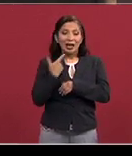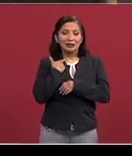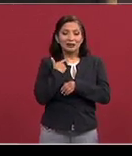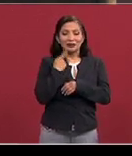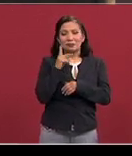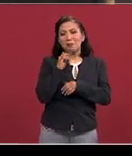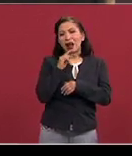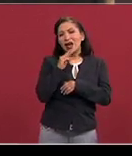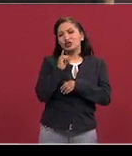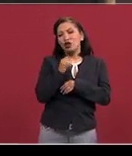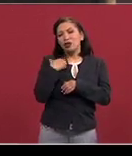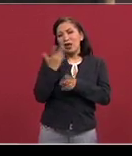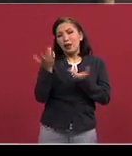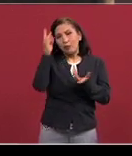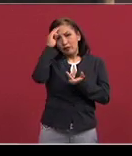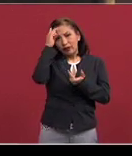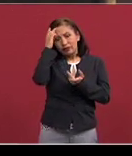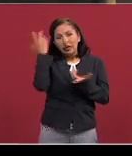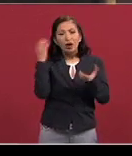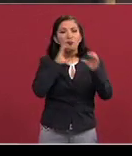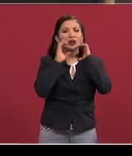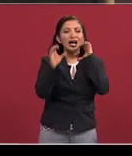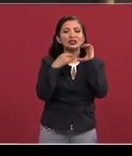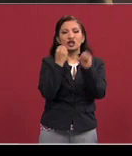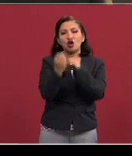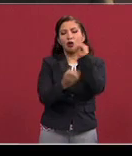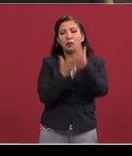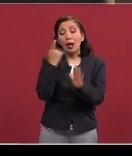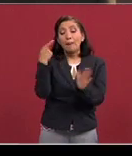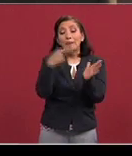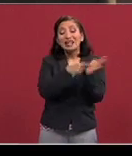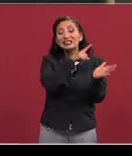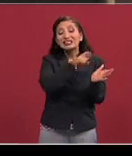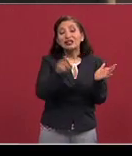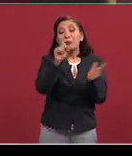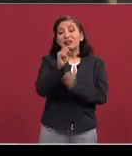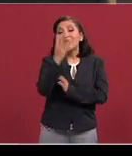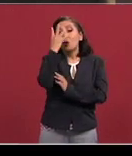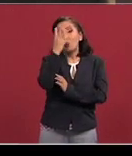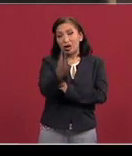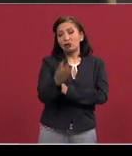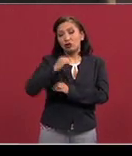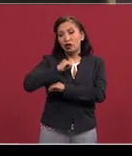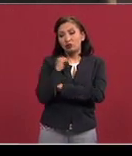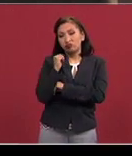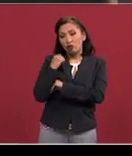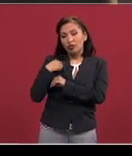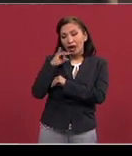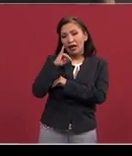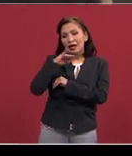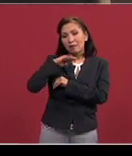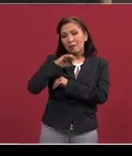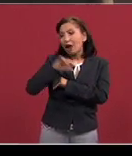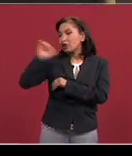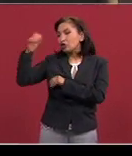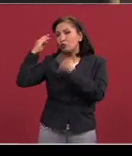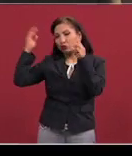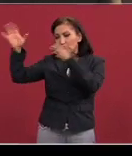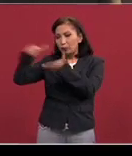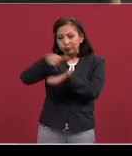porfirista de Comunicaciones y Obras Públicas. Se abrió con 1.124 piezas de los fondos del INBA y de otros museos,